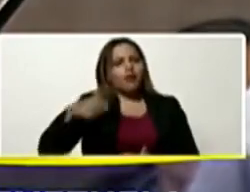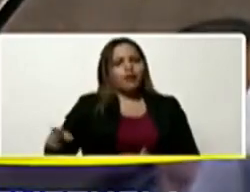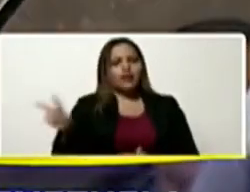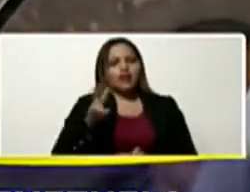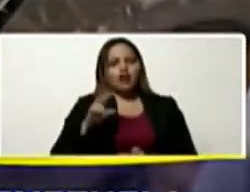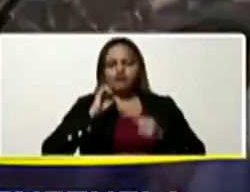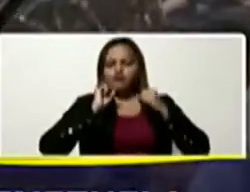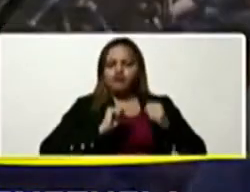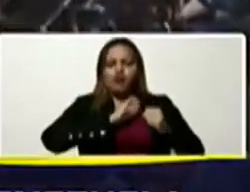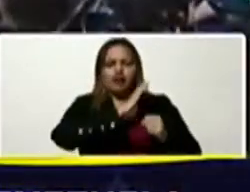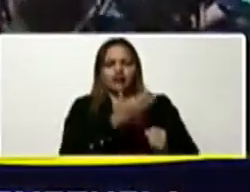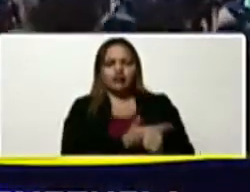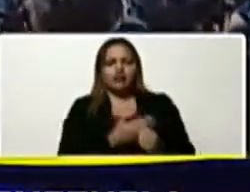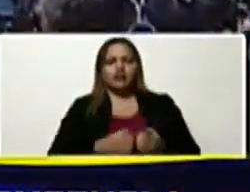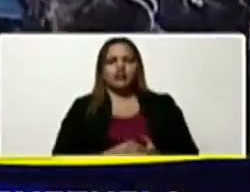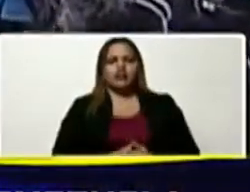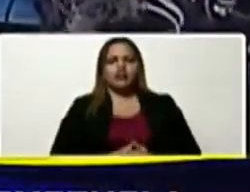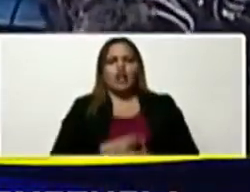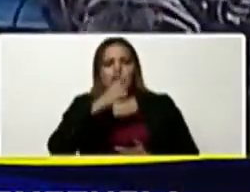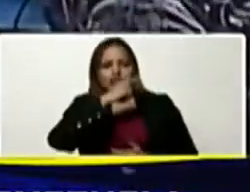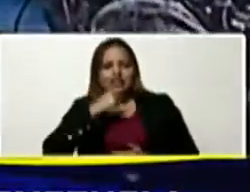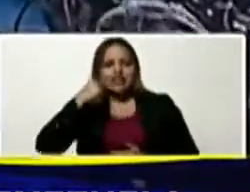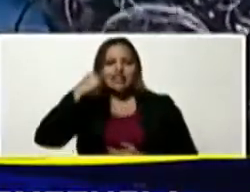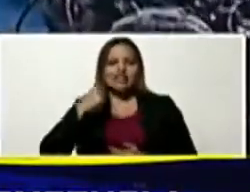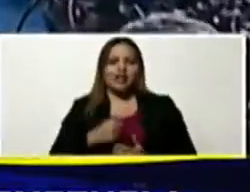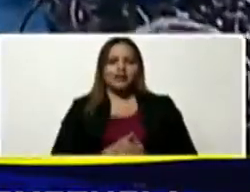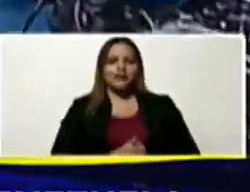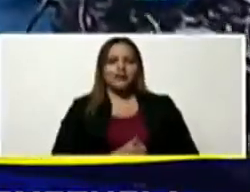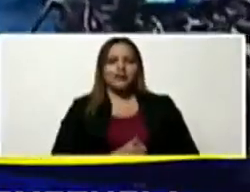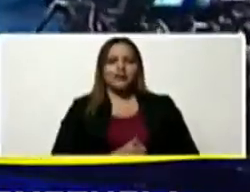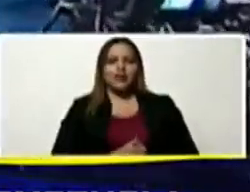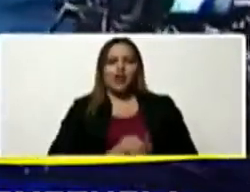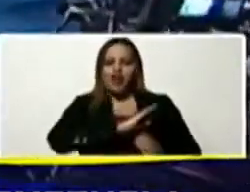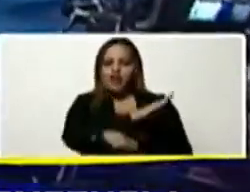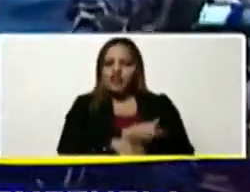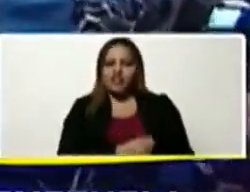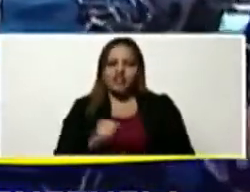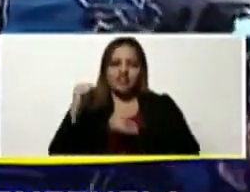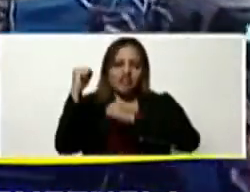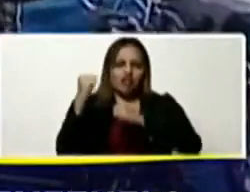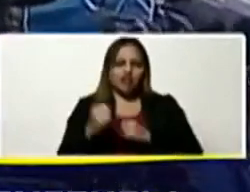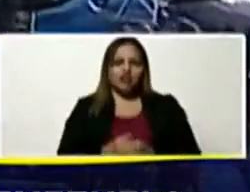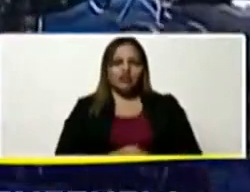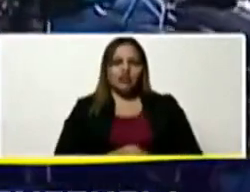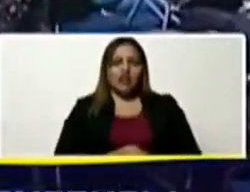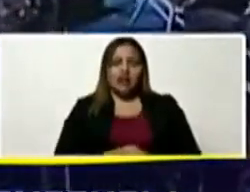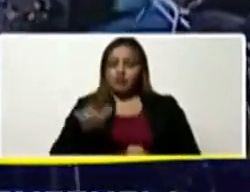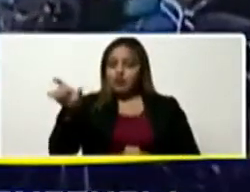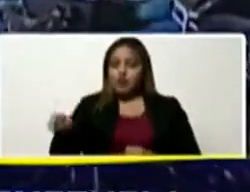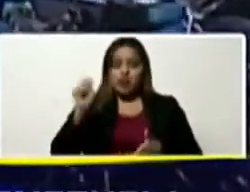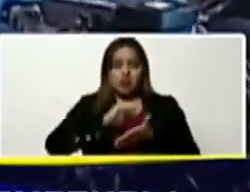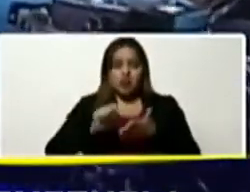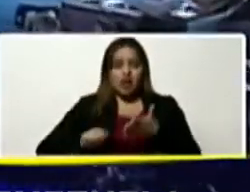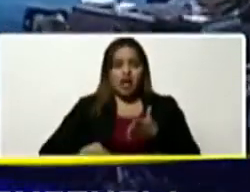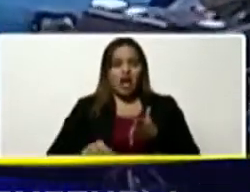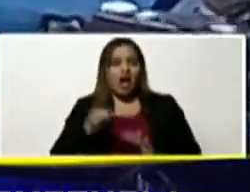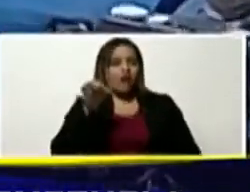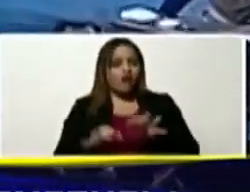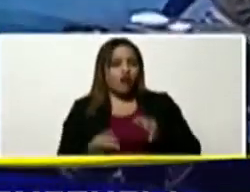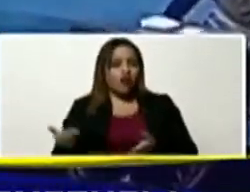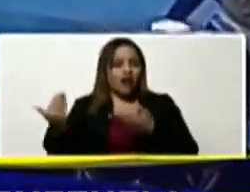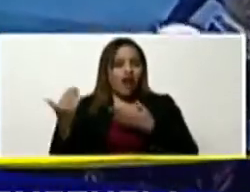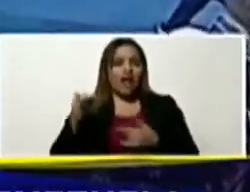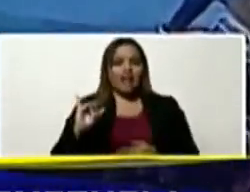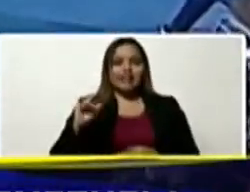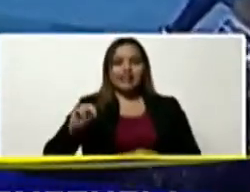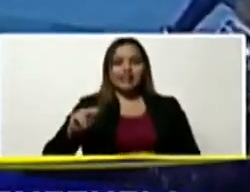su valentía, su sonrisa y su fuerza vencedora. La autora de este libro es la abogada Indriana